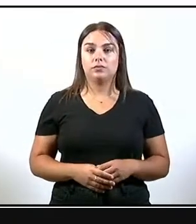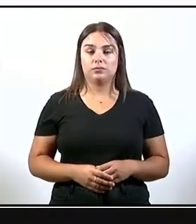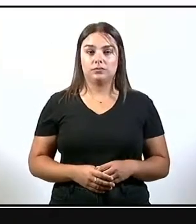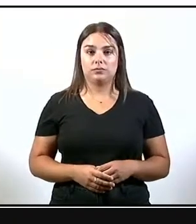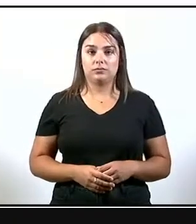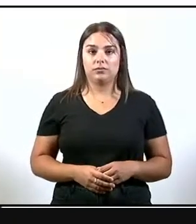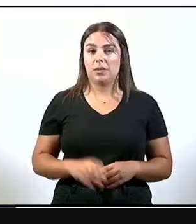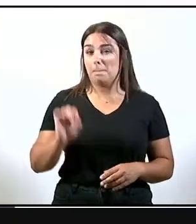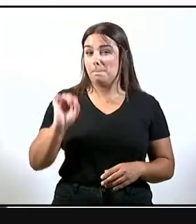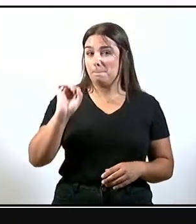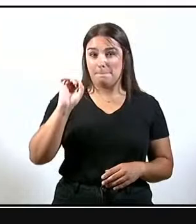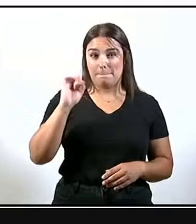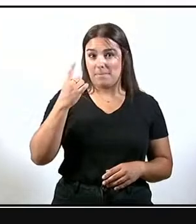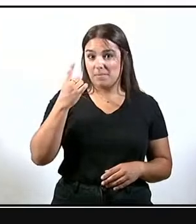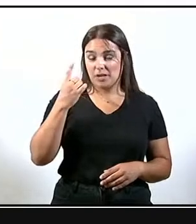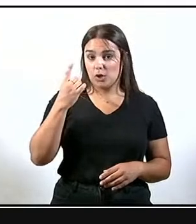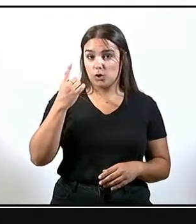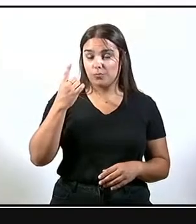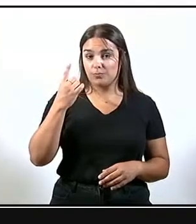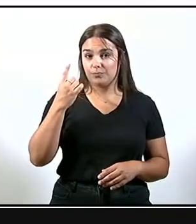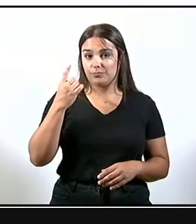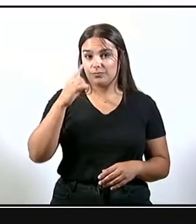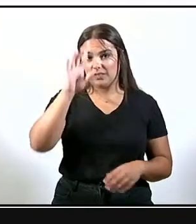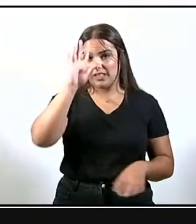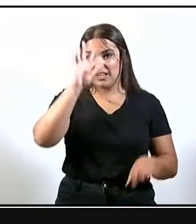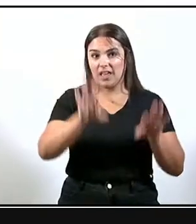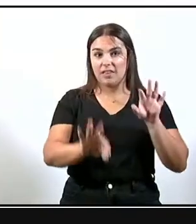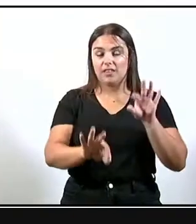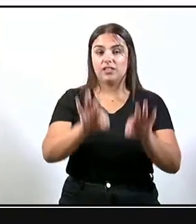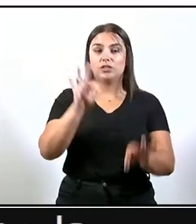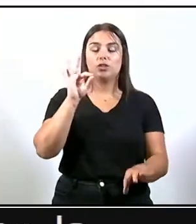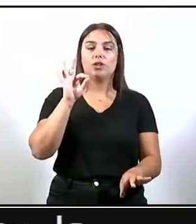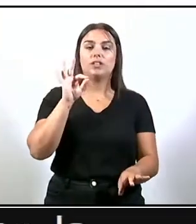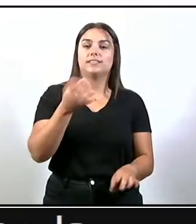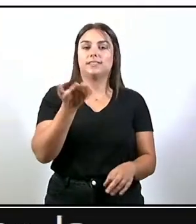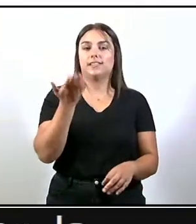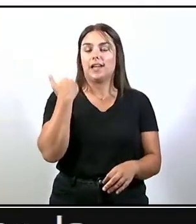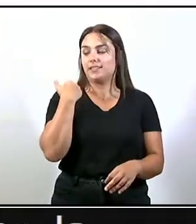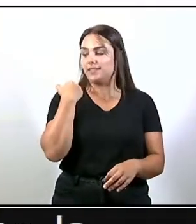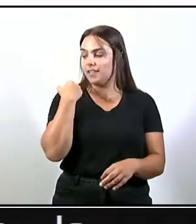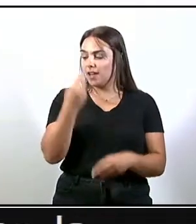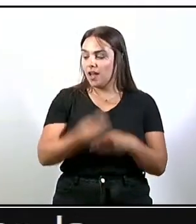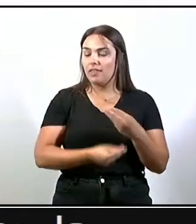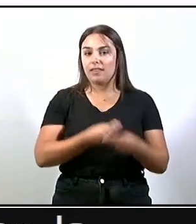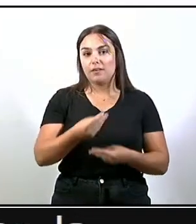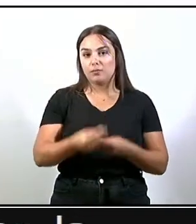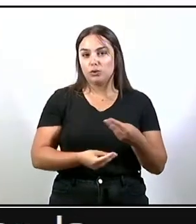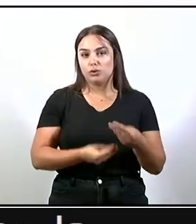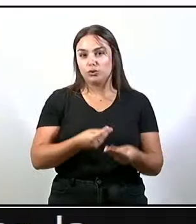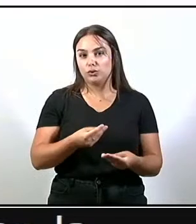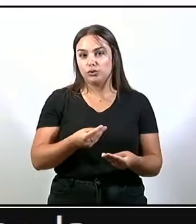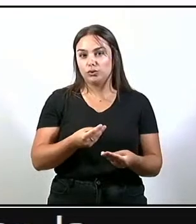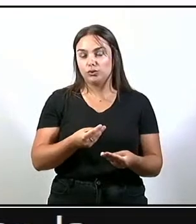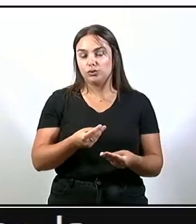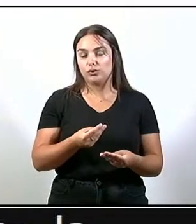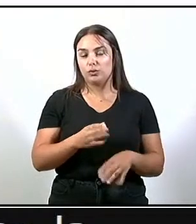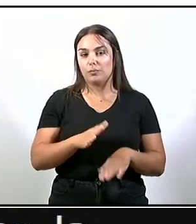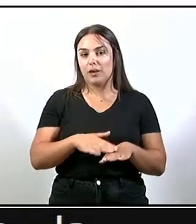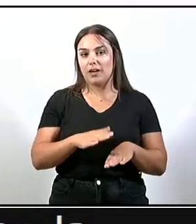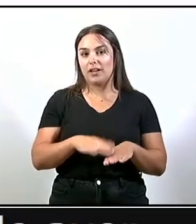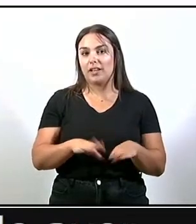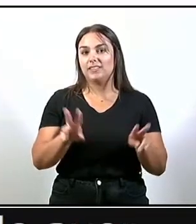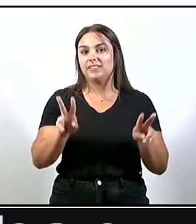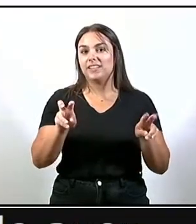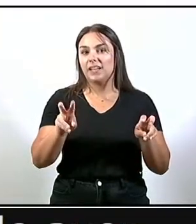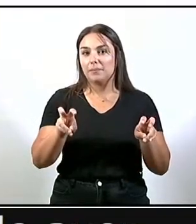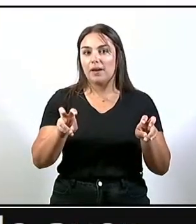en primer lugar, la decisión del Tribunal Constitucional en el día de ayer respecto al asunto